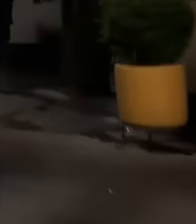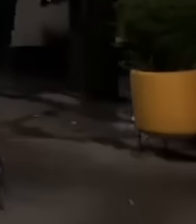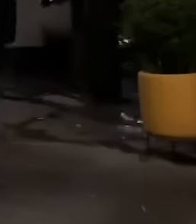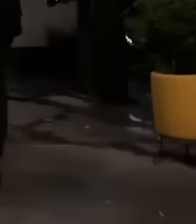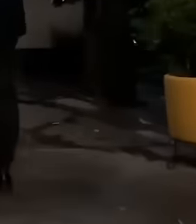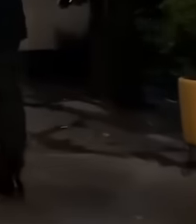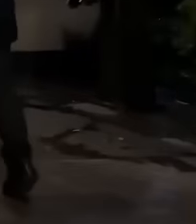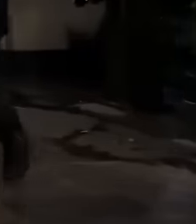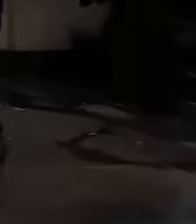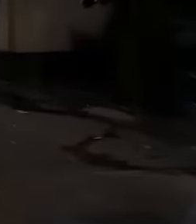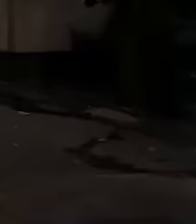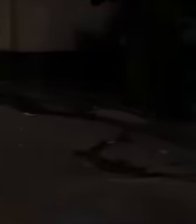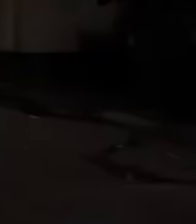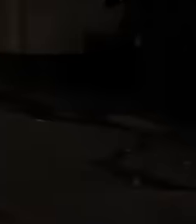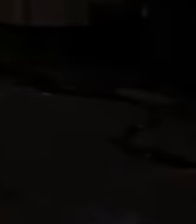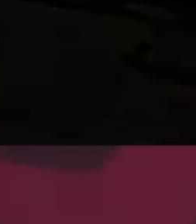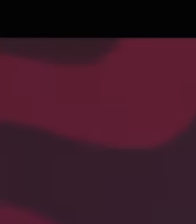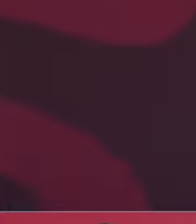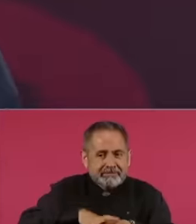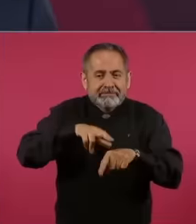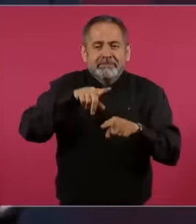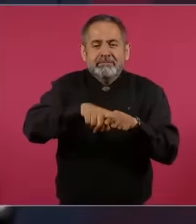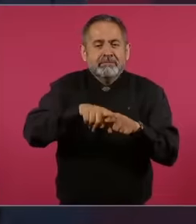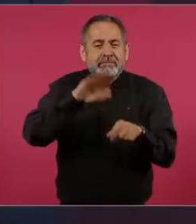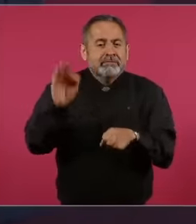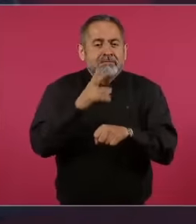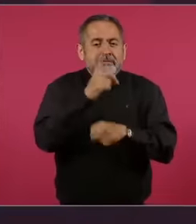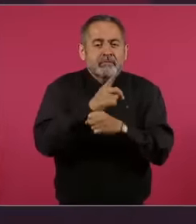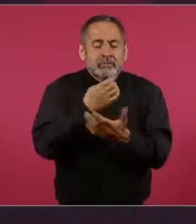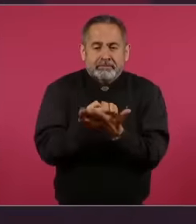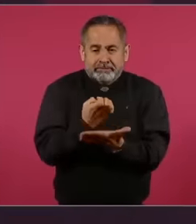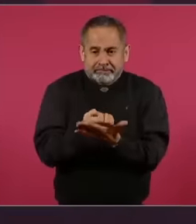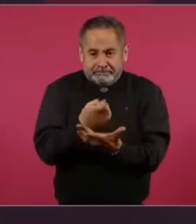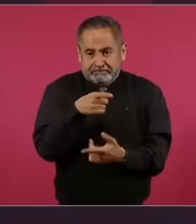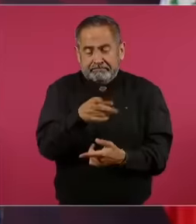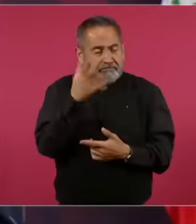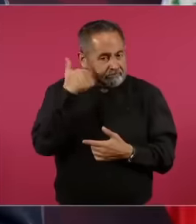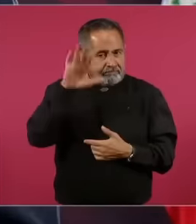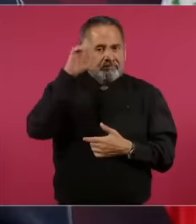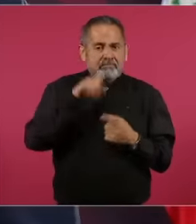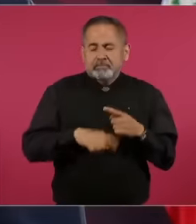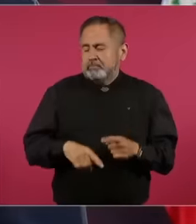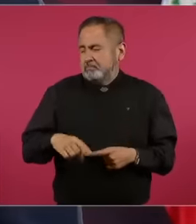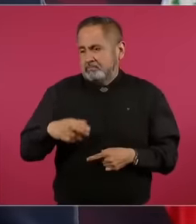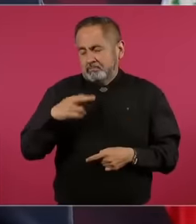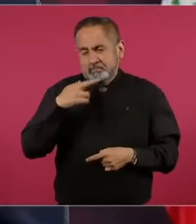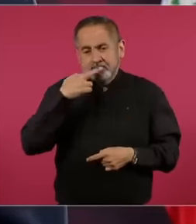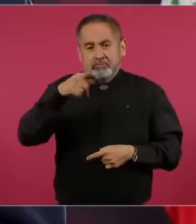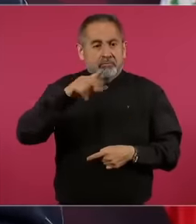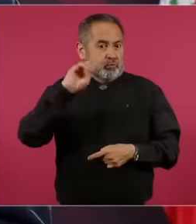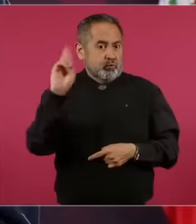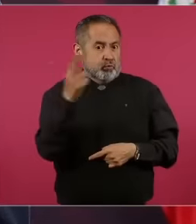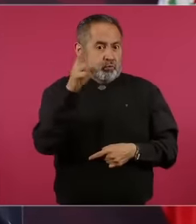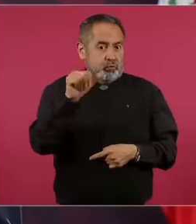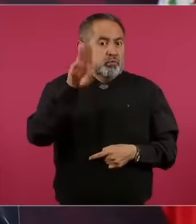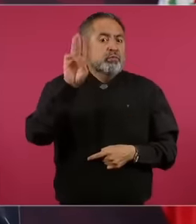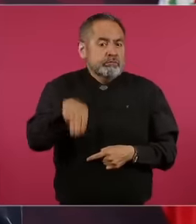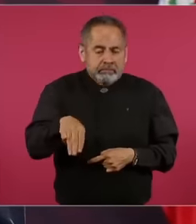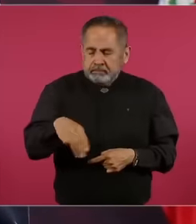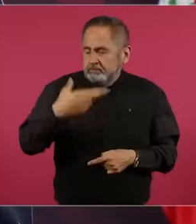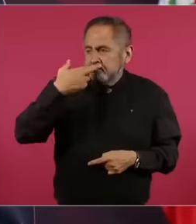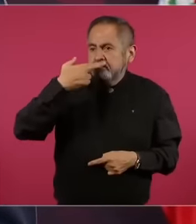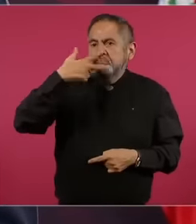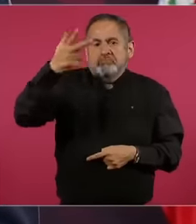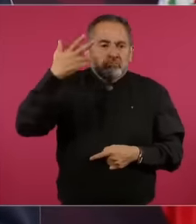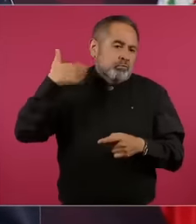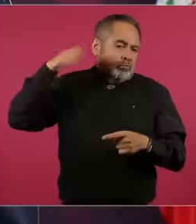El 30 de septiembre será la última mañanera del presidente López Obrador y con esto cerrará con gran